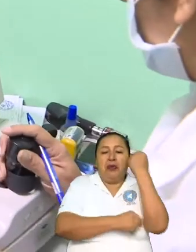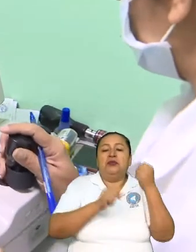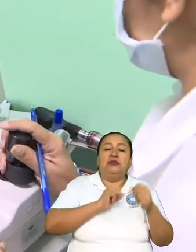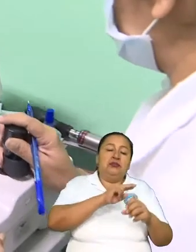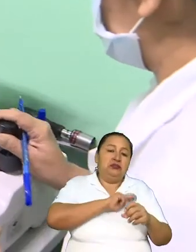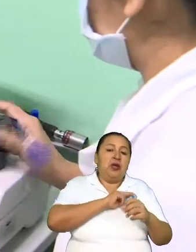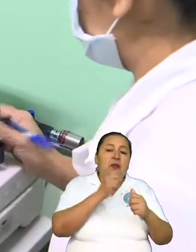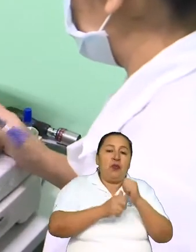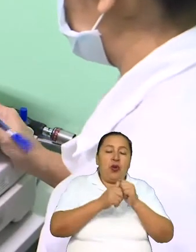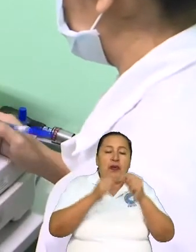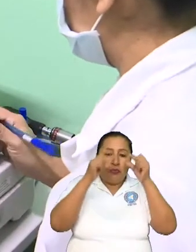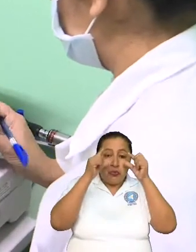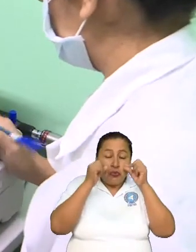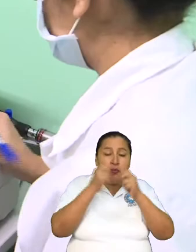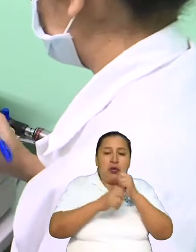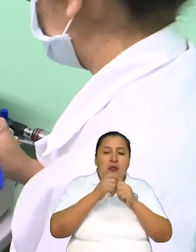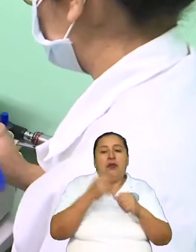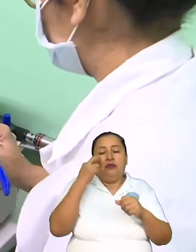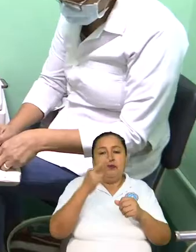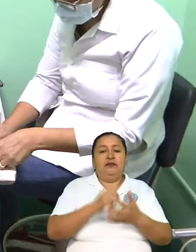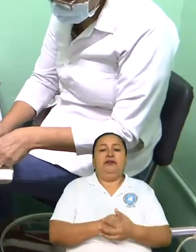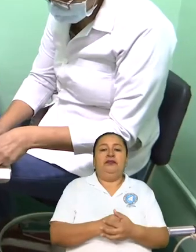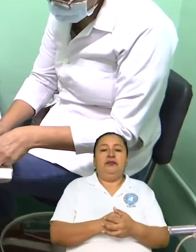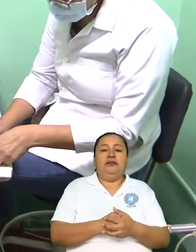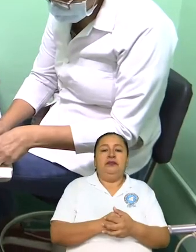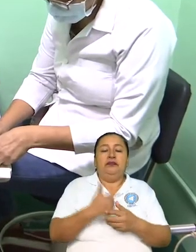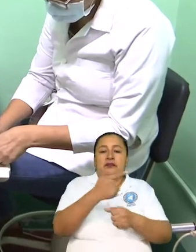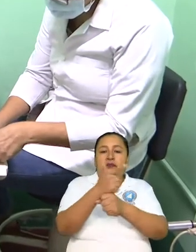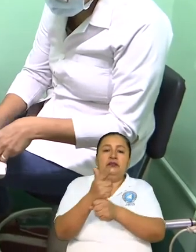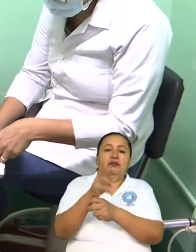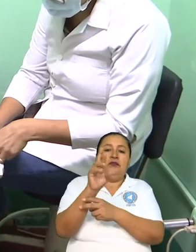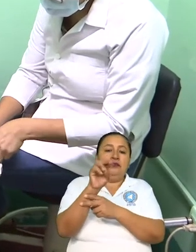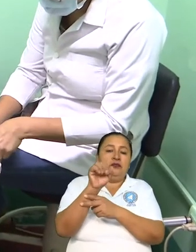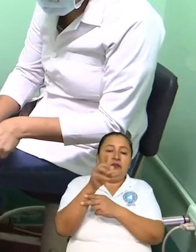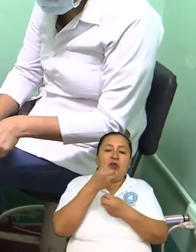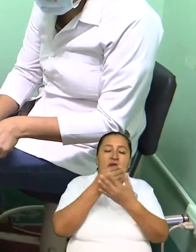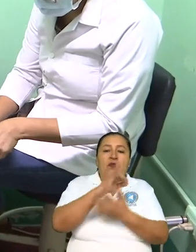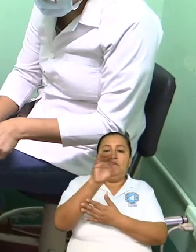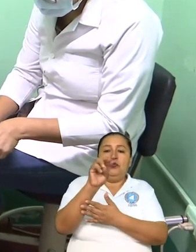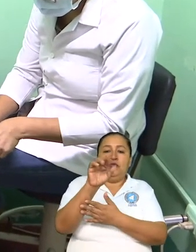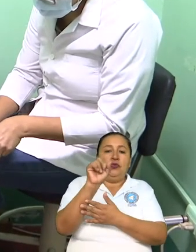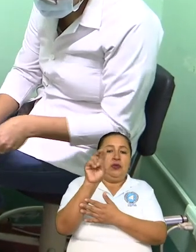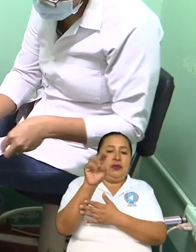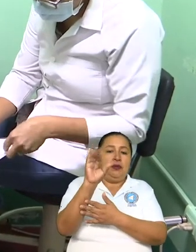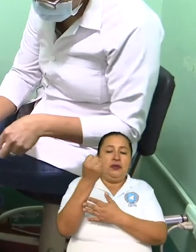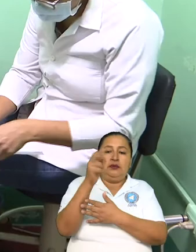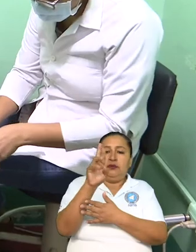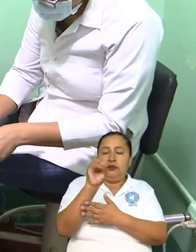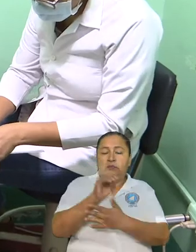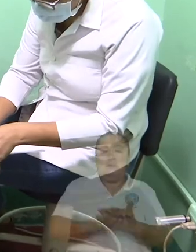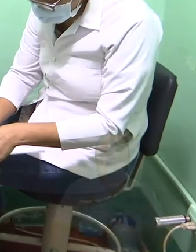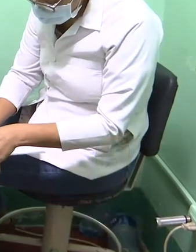sufren deficiencias en la vista. Con cámara de Ronald Ruiz, informó para el canal parlamentario Jonathan